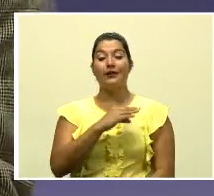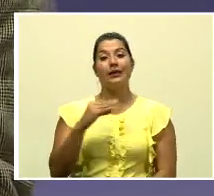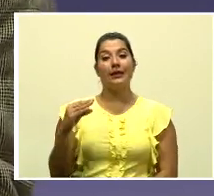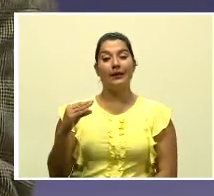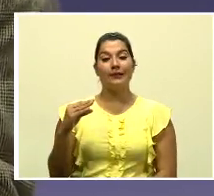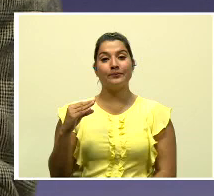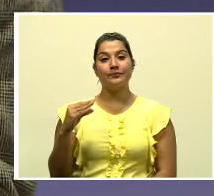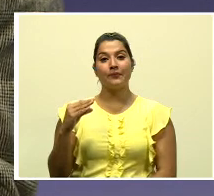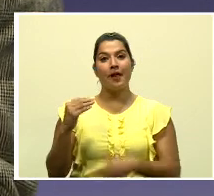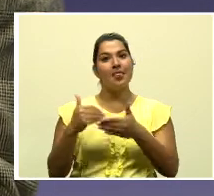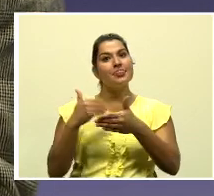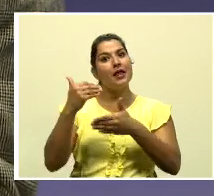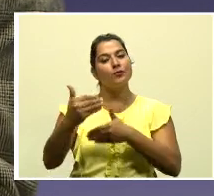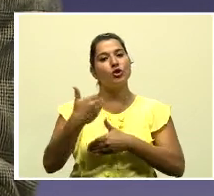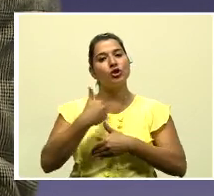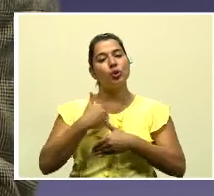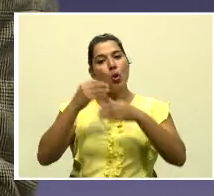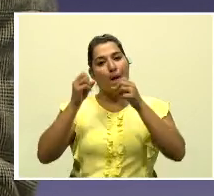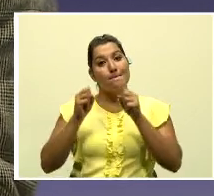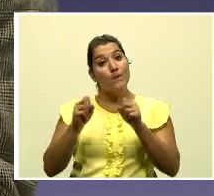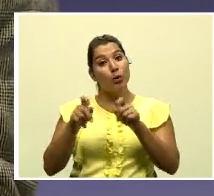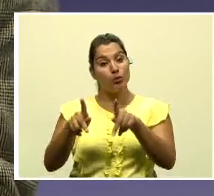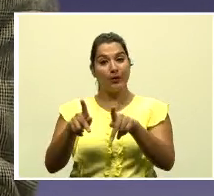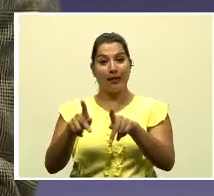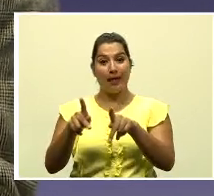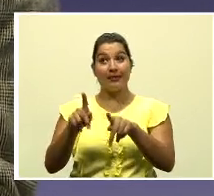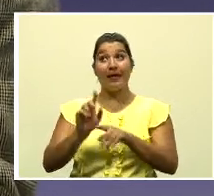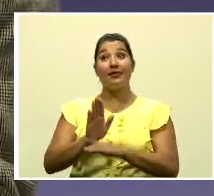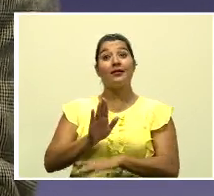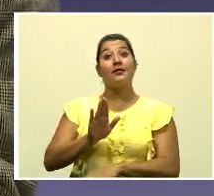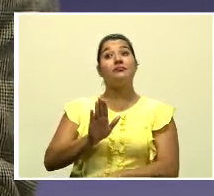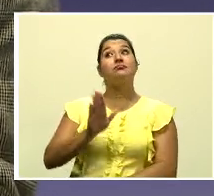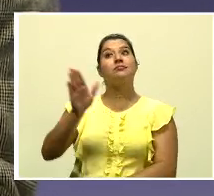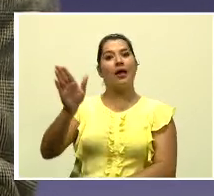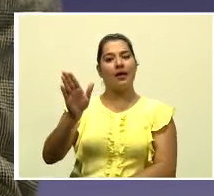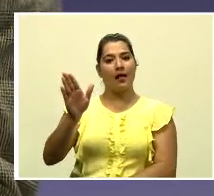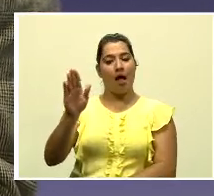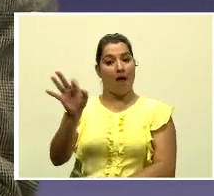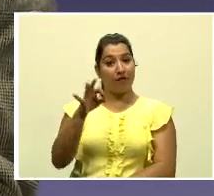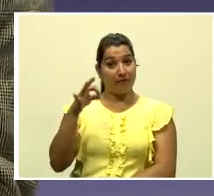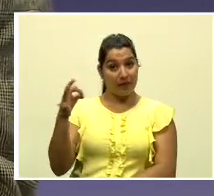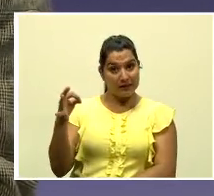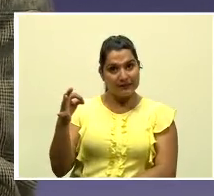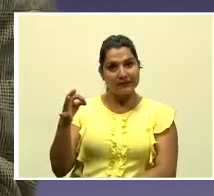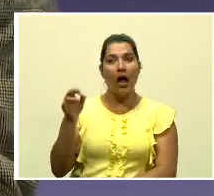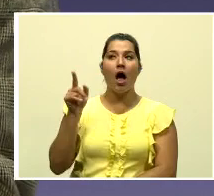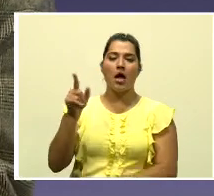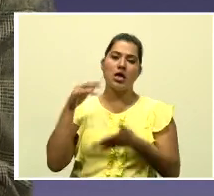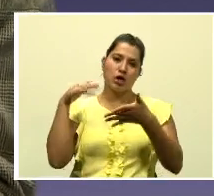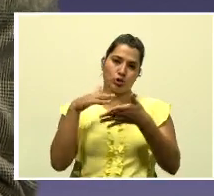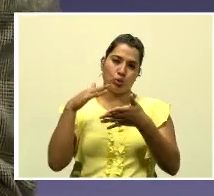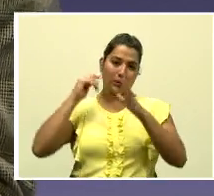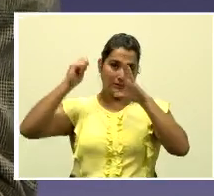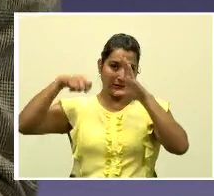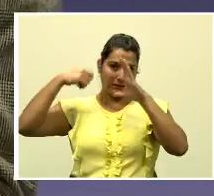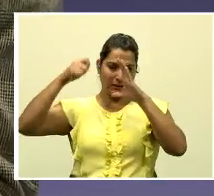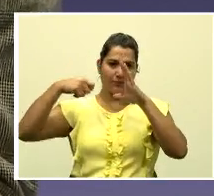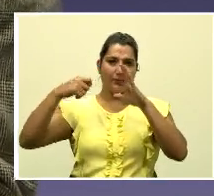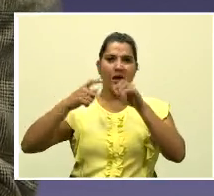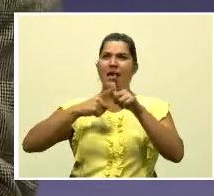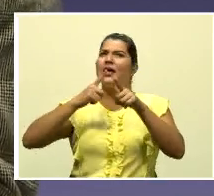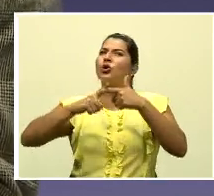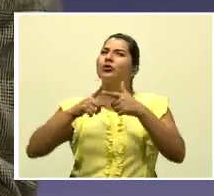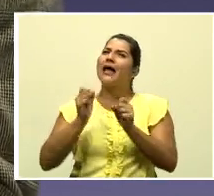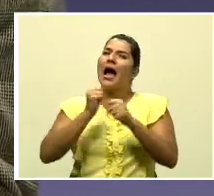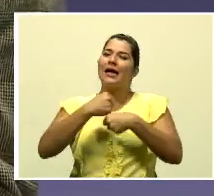Y luego tuve la oportunidad de ir a Francia, efectivamente, y estudié cine. Y eso, bueno, lo pone uno en contacto